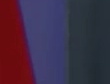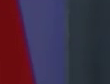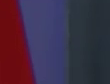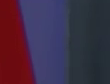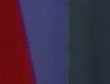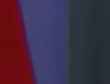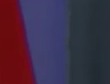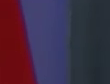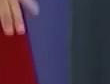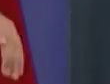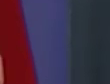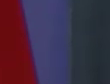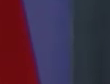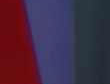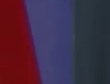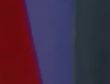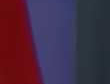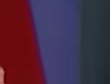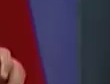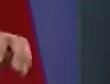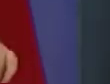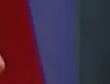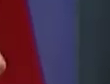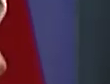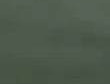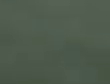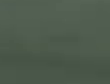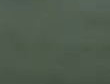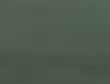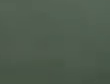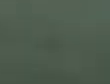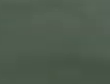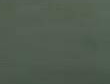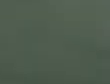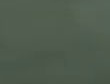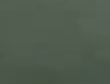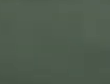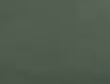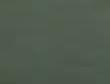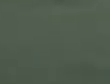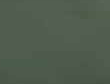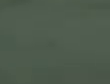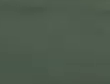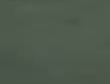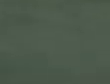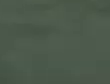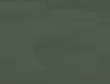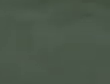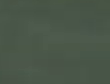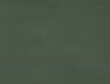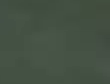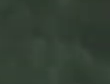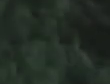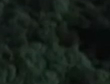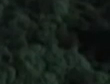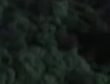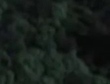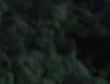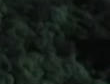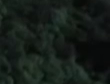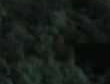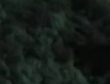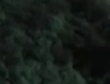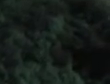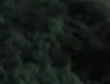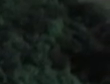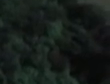economía distinta, que depende menos de recursos naturales o productos primarios. Después de la inauguración de la central hidroeléctrica, se generan ya ganancias al